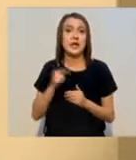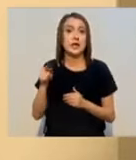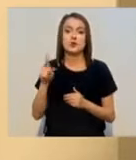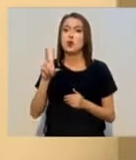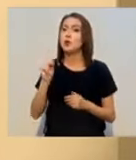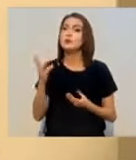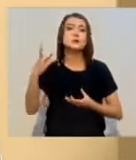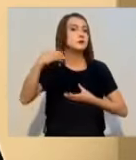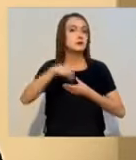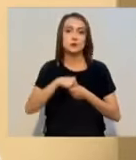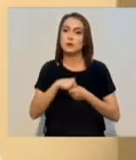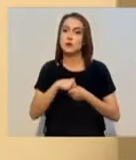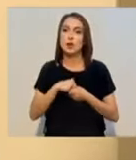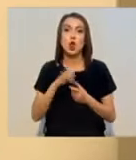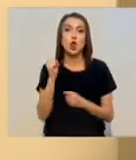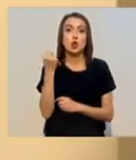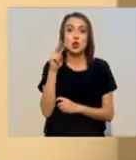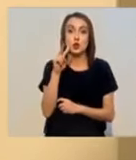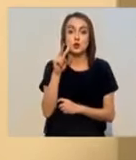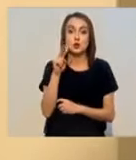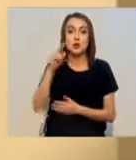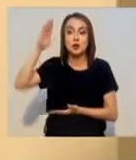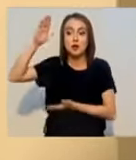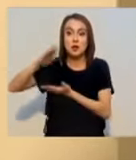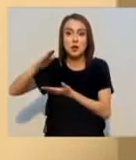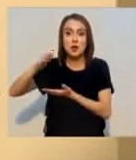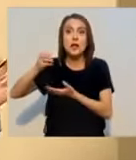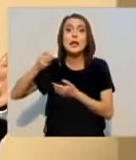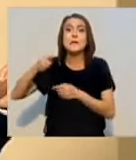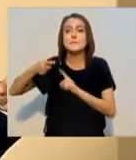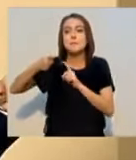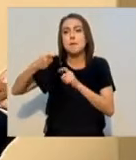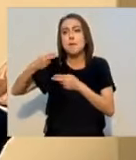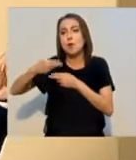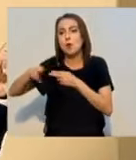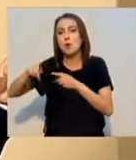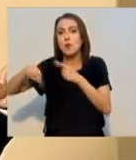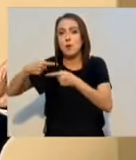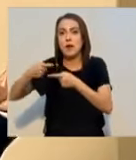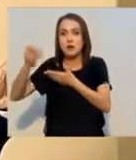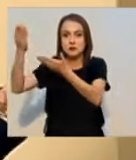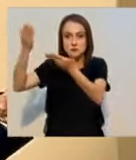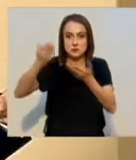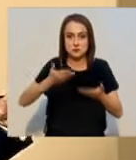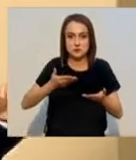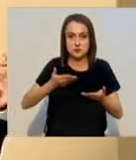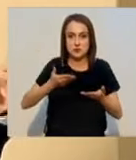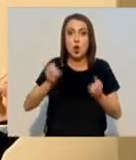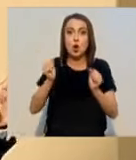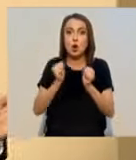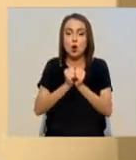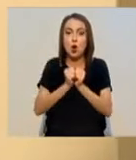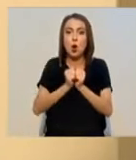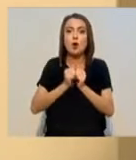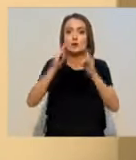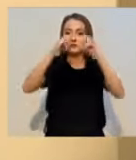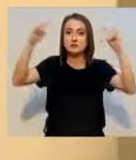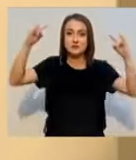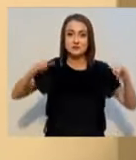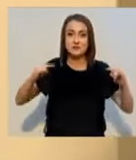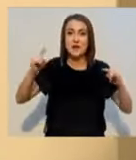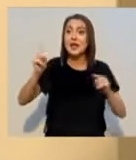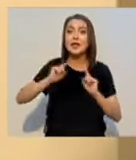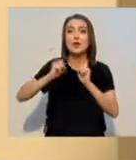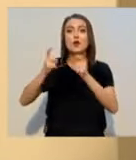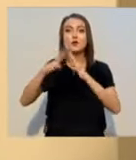no está incluyendo 12 ventiladores mecánicos que están por llegar, que van con las unidades médicas móviles que nos donó el